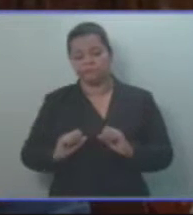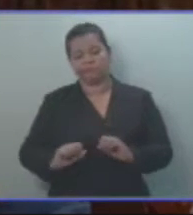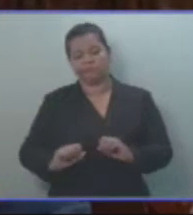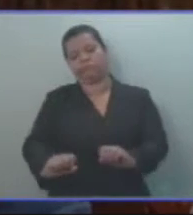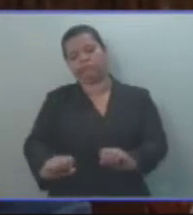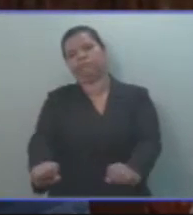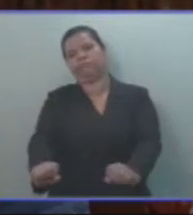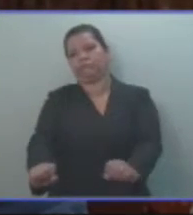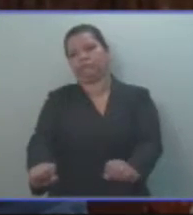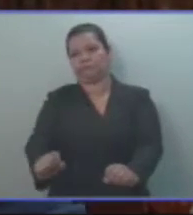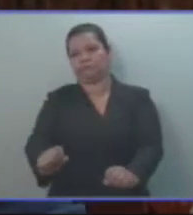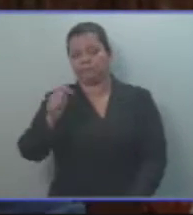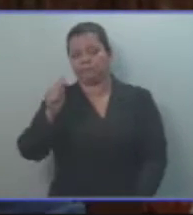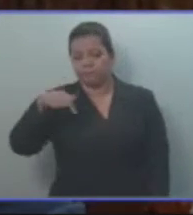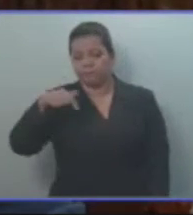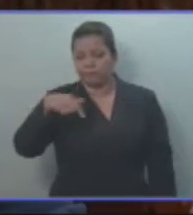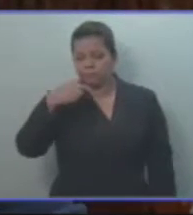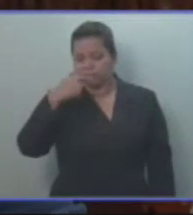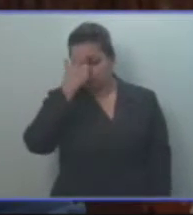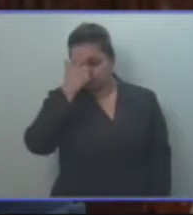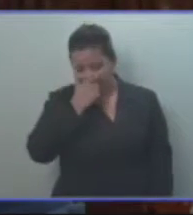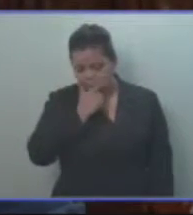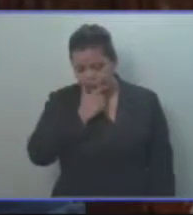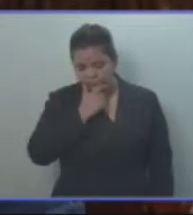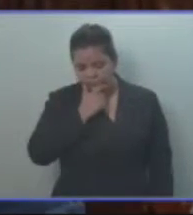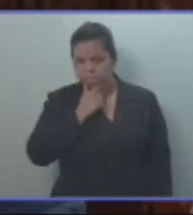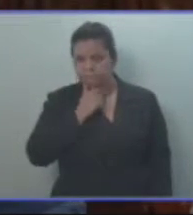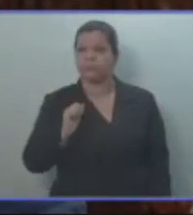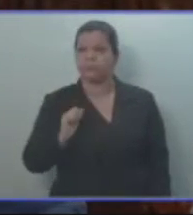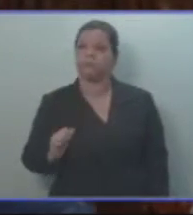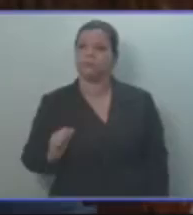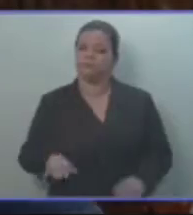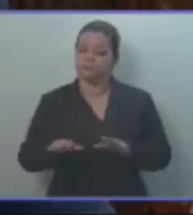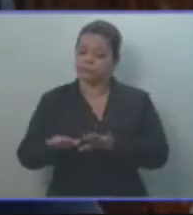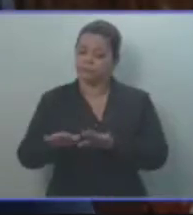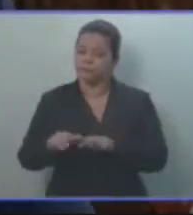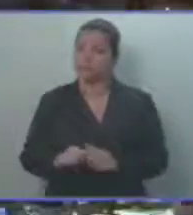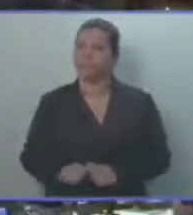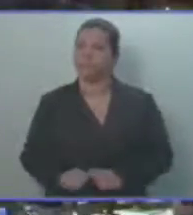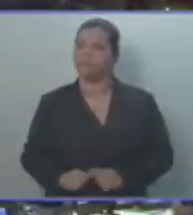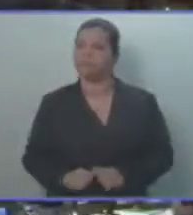ya tristes en a raíz de la partida. Gracias, presidente.